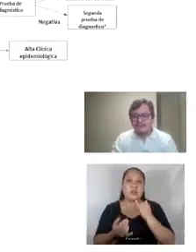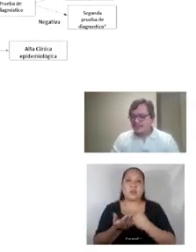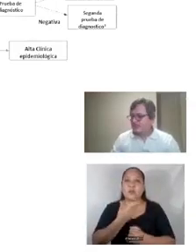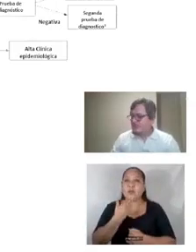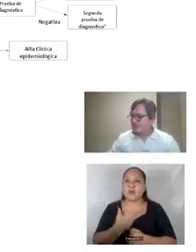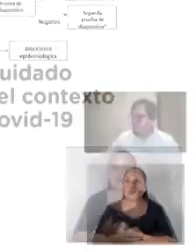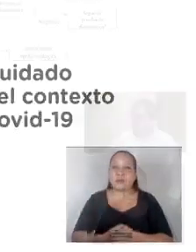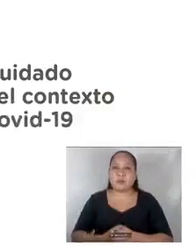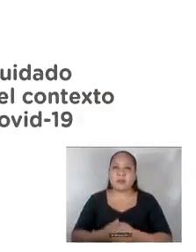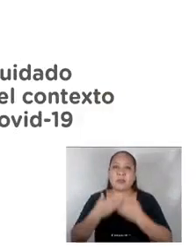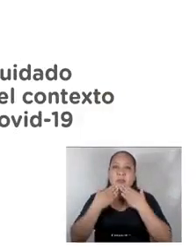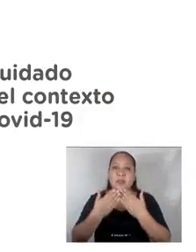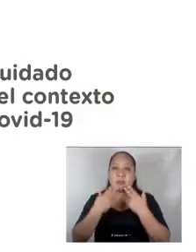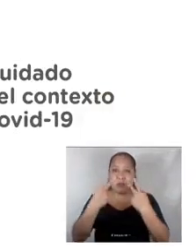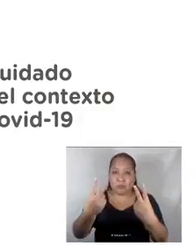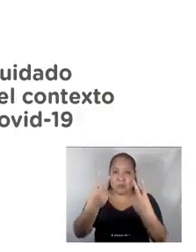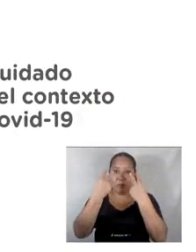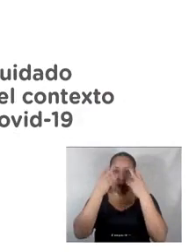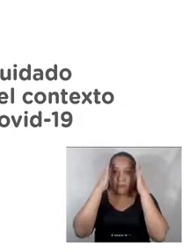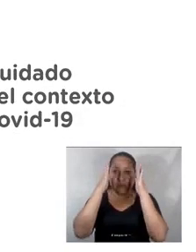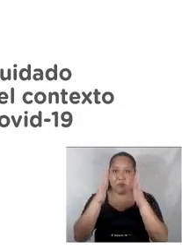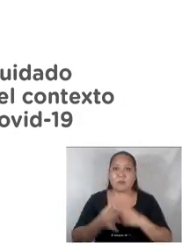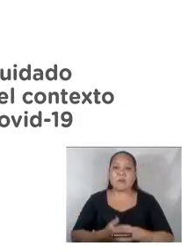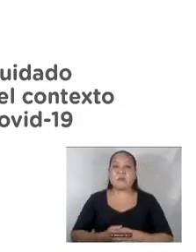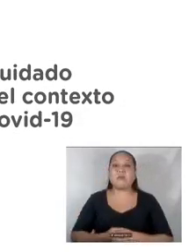última. Gracias por su atención.